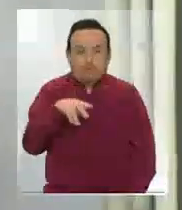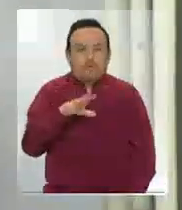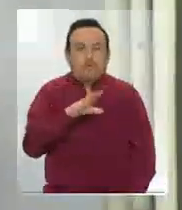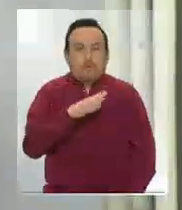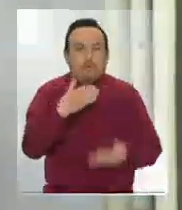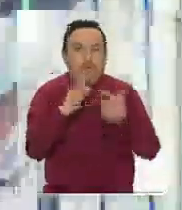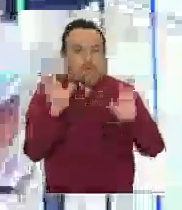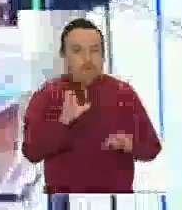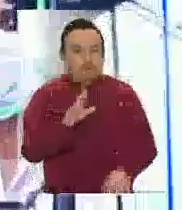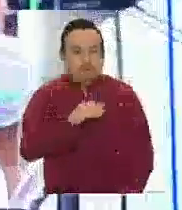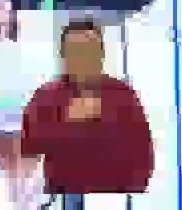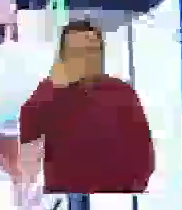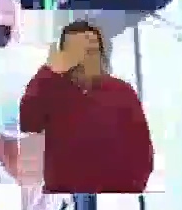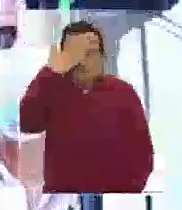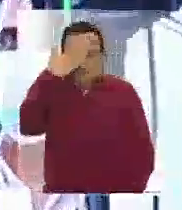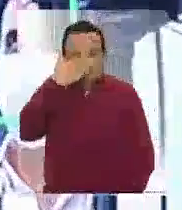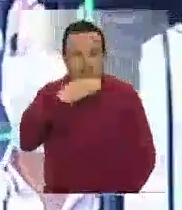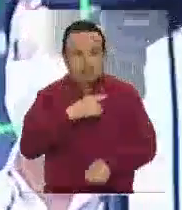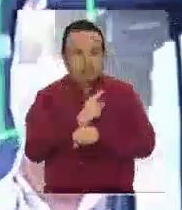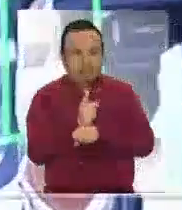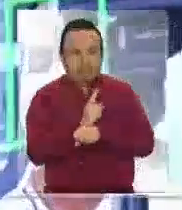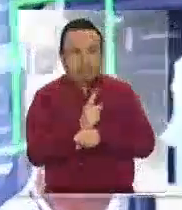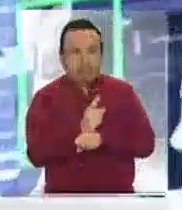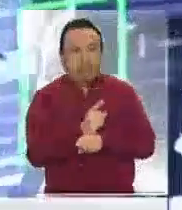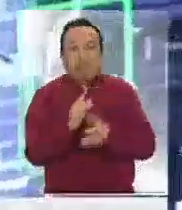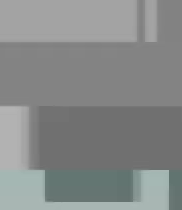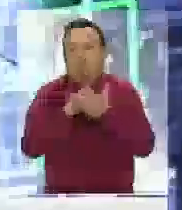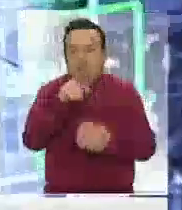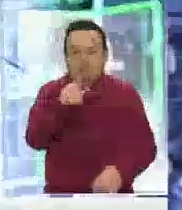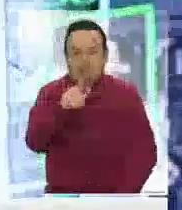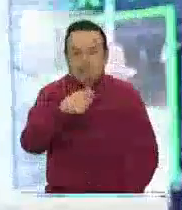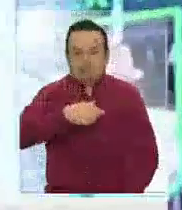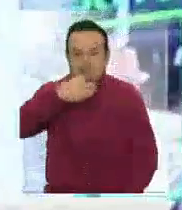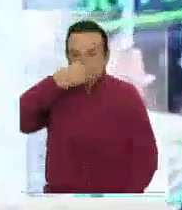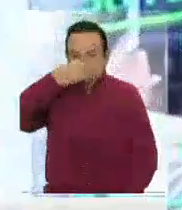repente si hay alguien que viene con fiebre, salte la alerta.